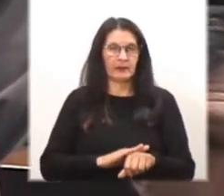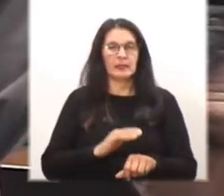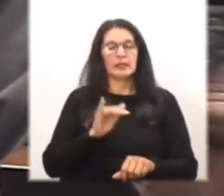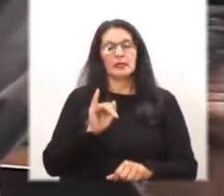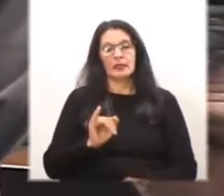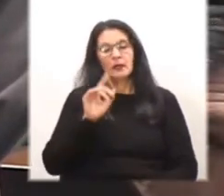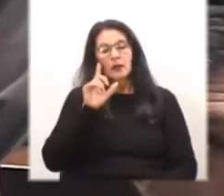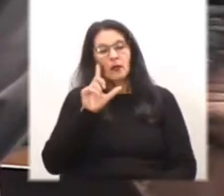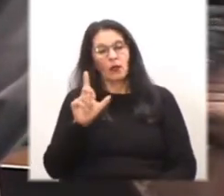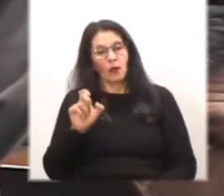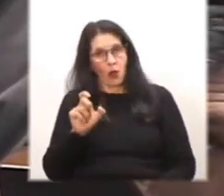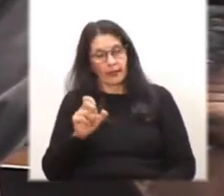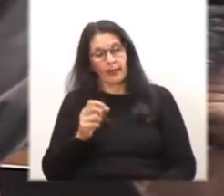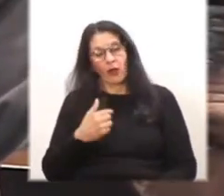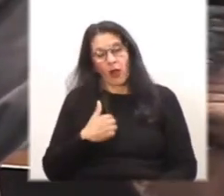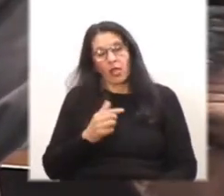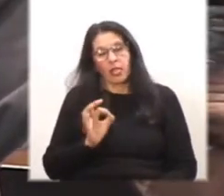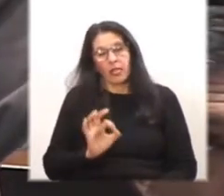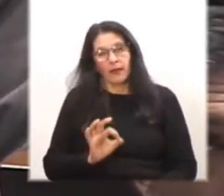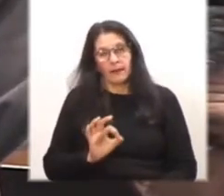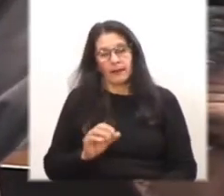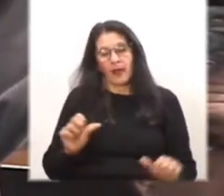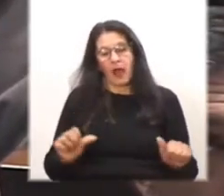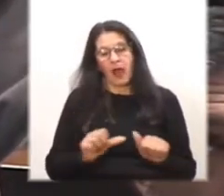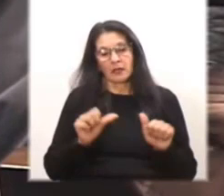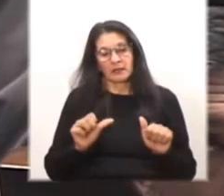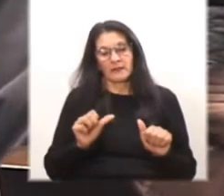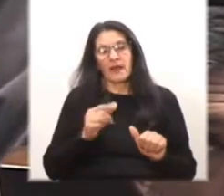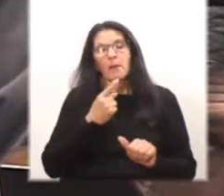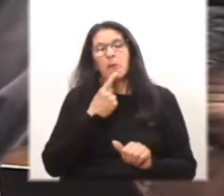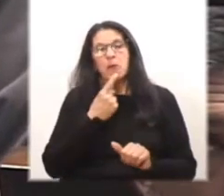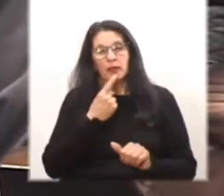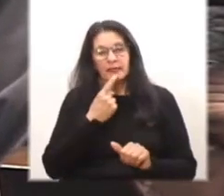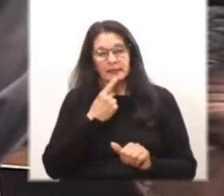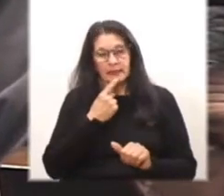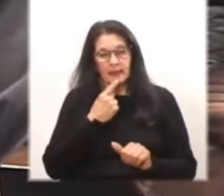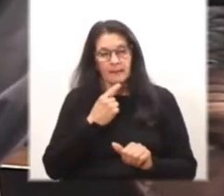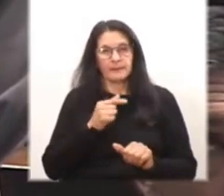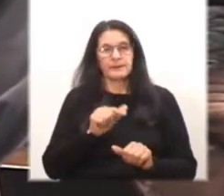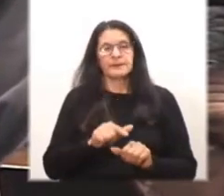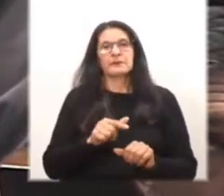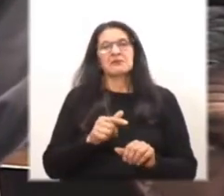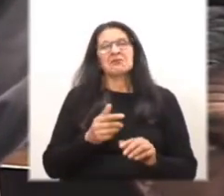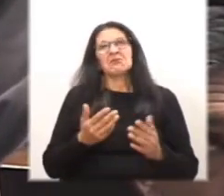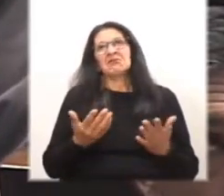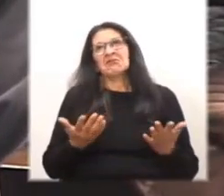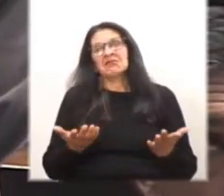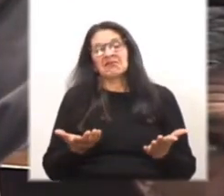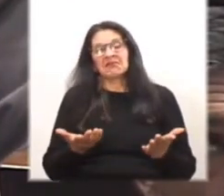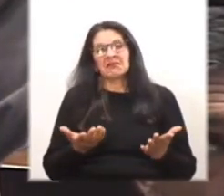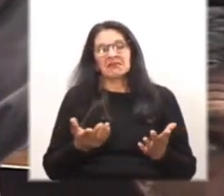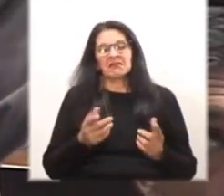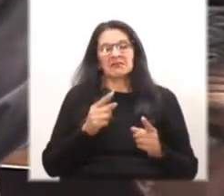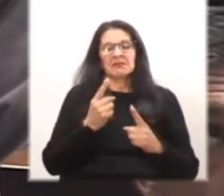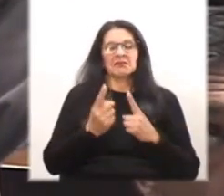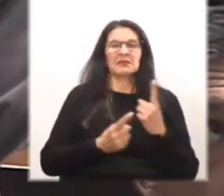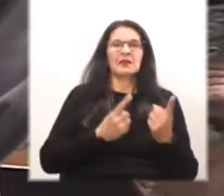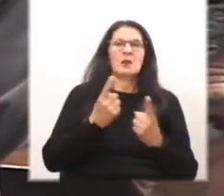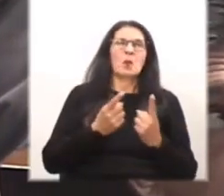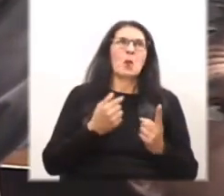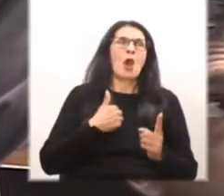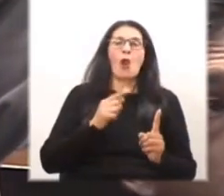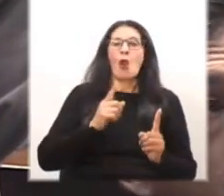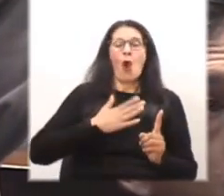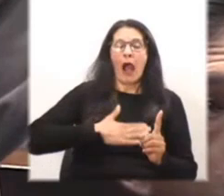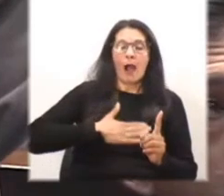lógica que nos debe guiar en la actividad política, más allá de las cuestiones en las que no estemos de acuerdo,